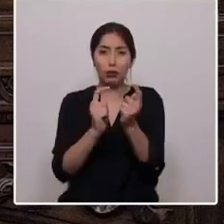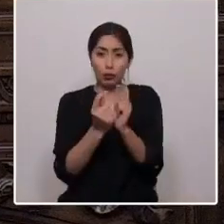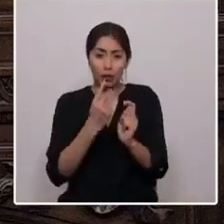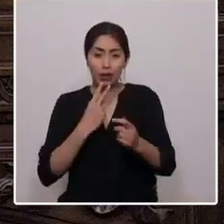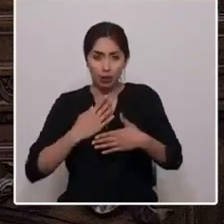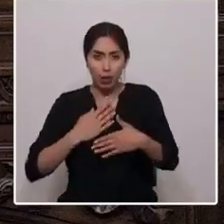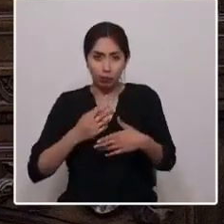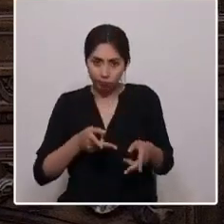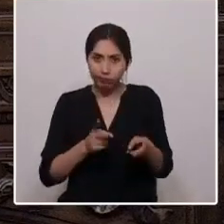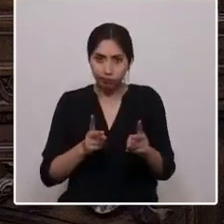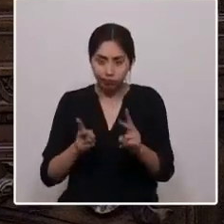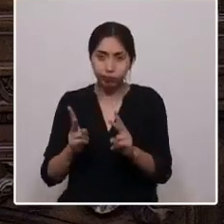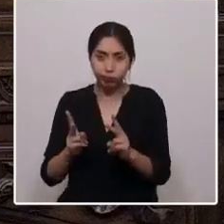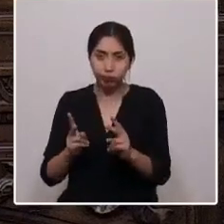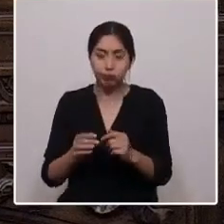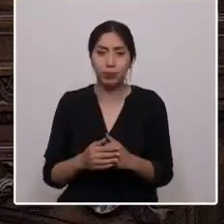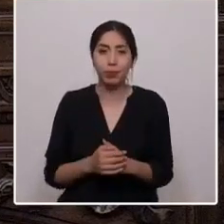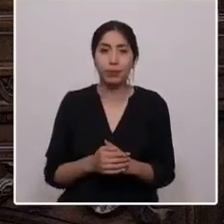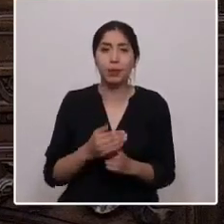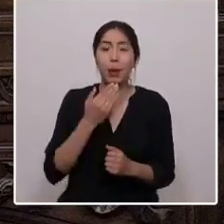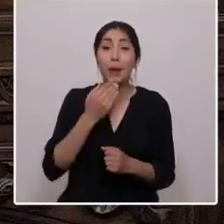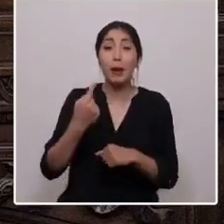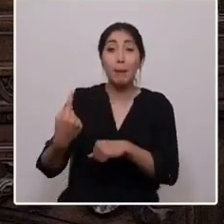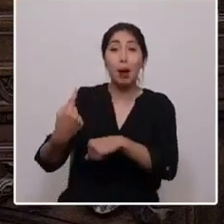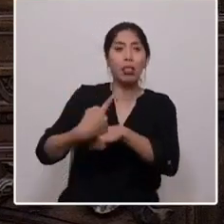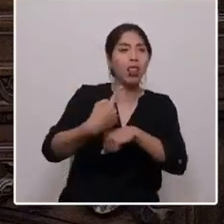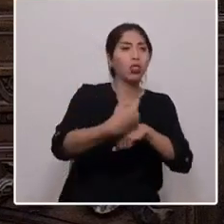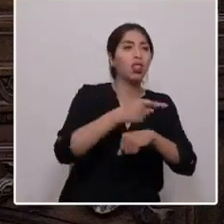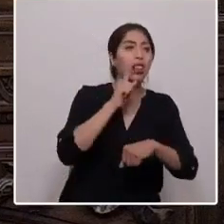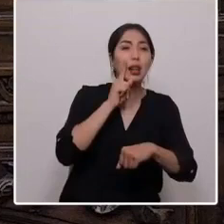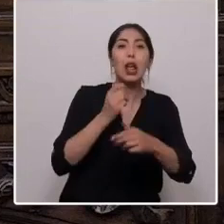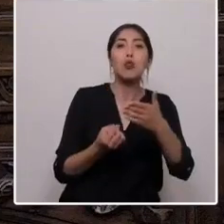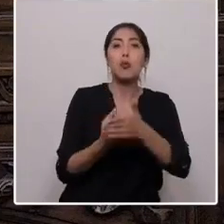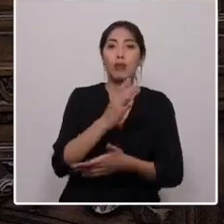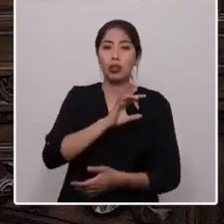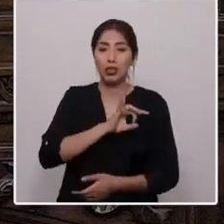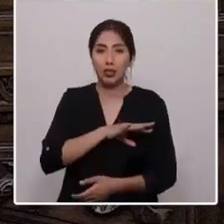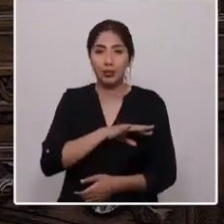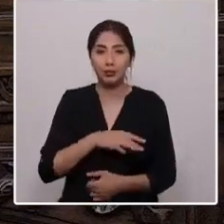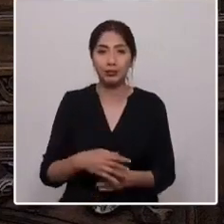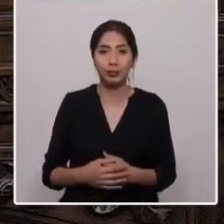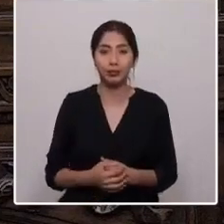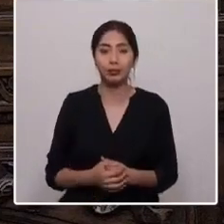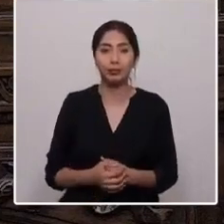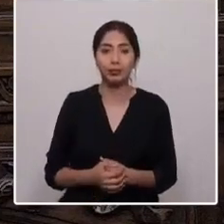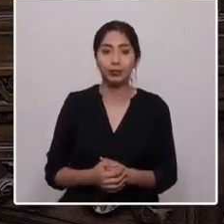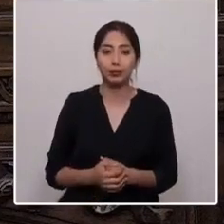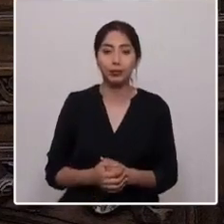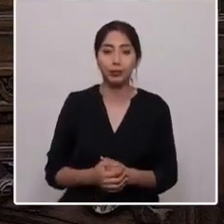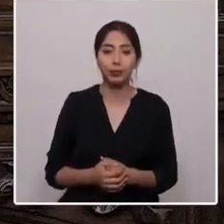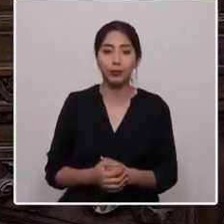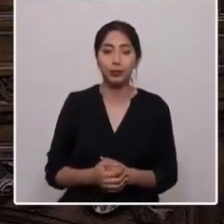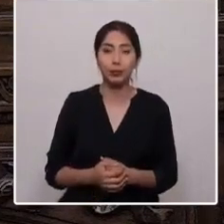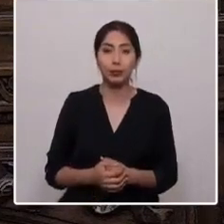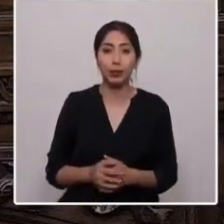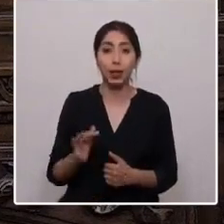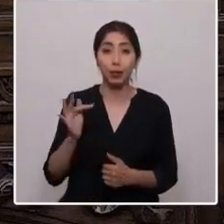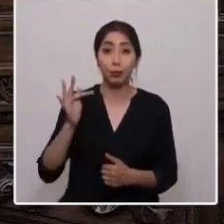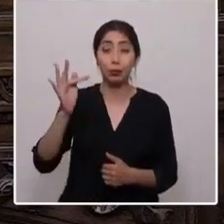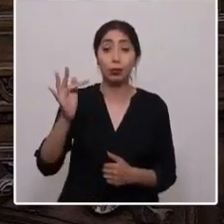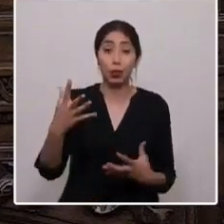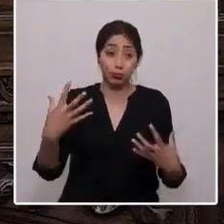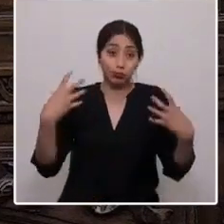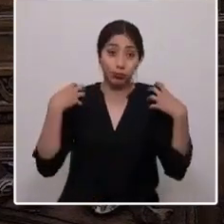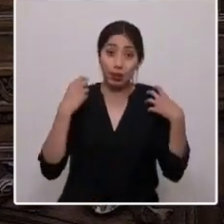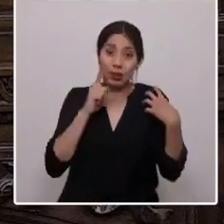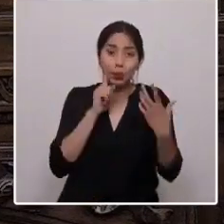mandato de néstor bajo el mandato inexcusable del nuevo chile el futuro depende de un estado cuidador uno